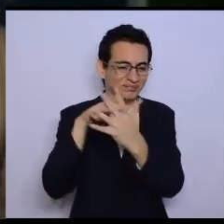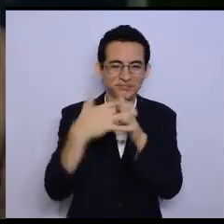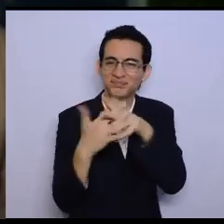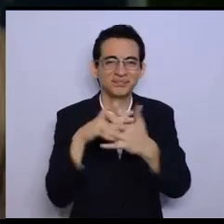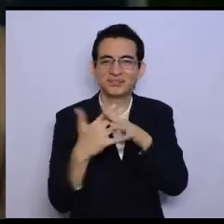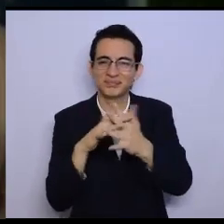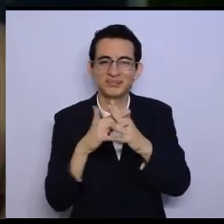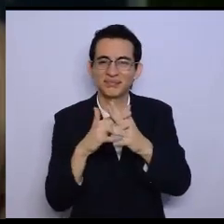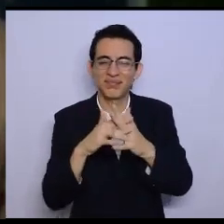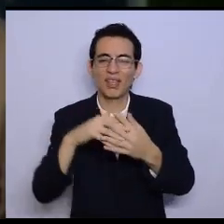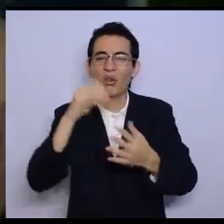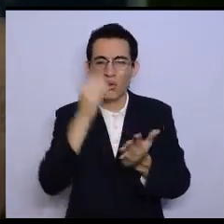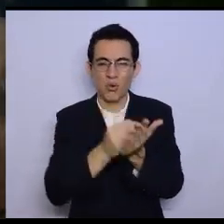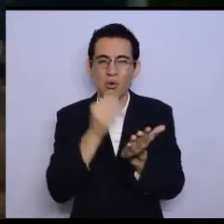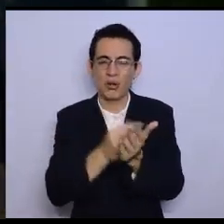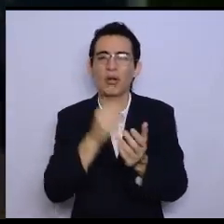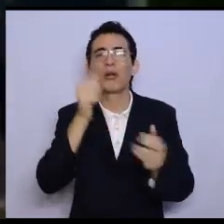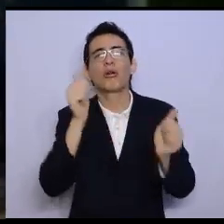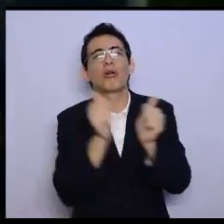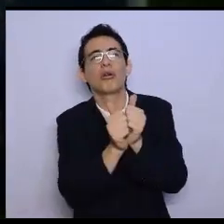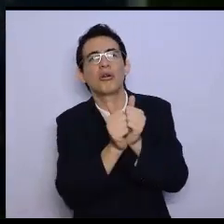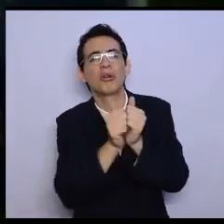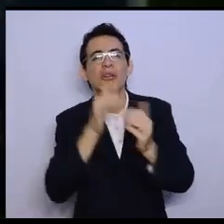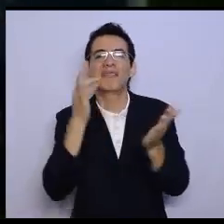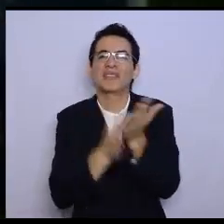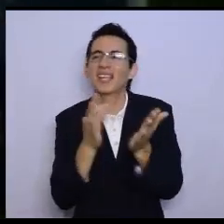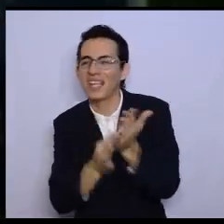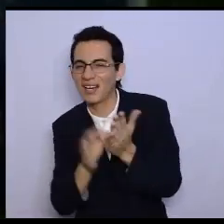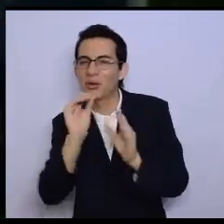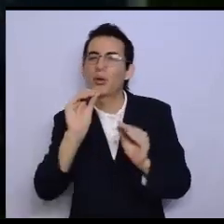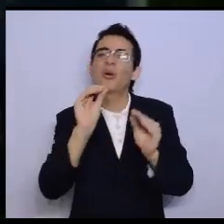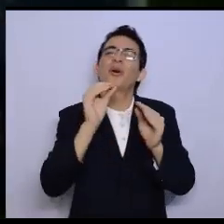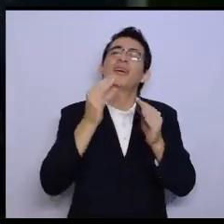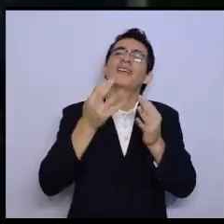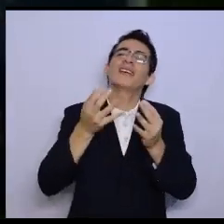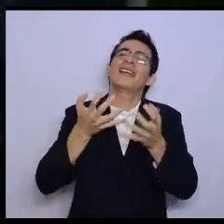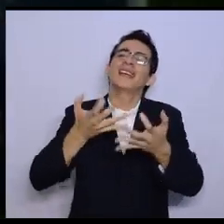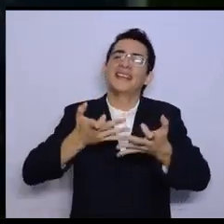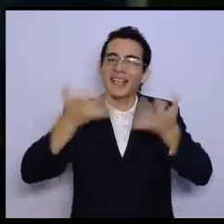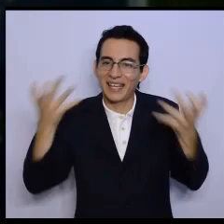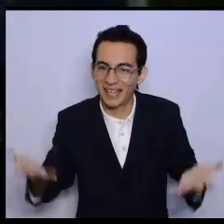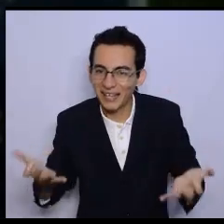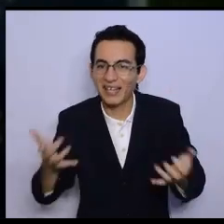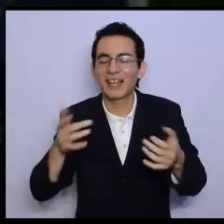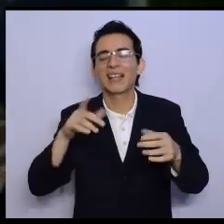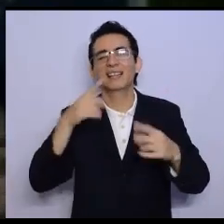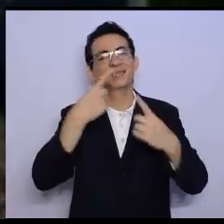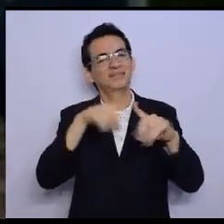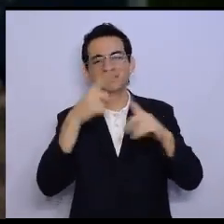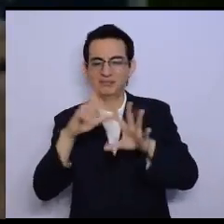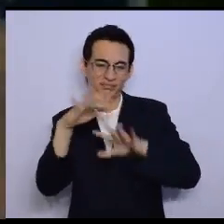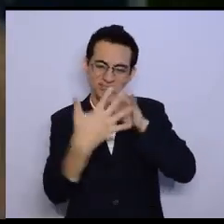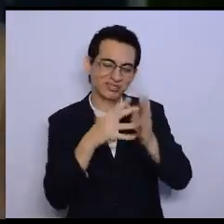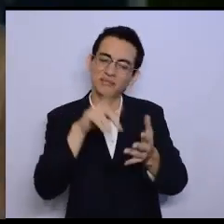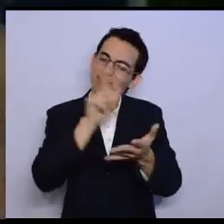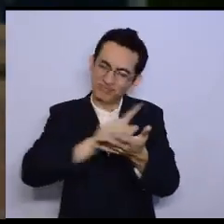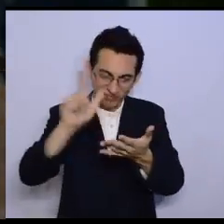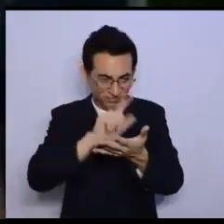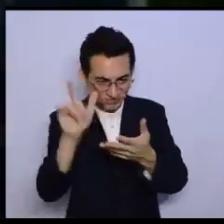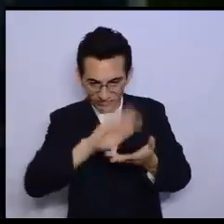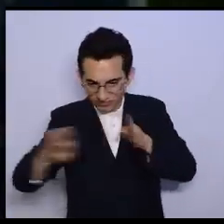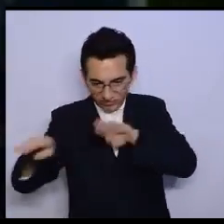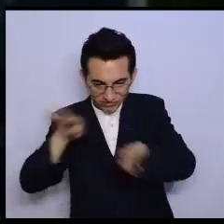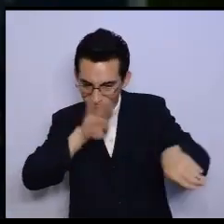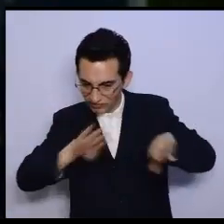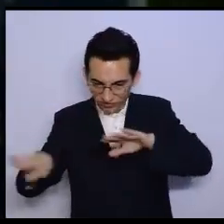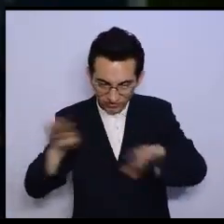No sé cuántos de ustedes han visto o han leído o han estudiado, pero yo he visto en la televisión, en los canales que